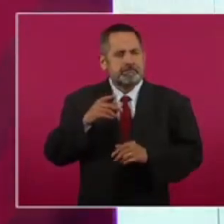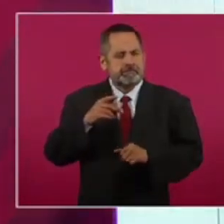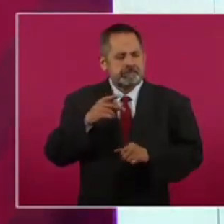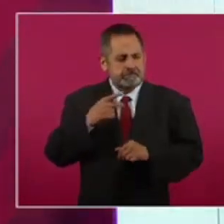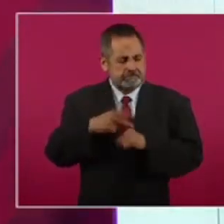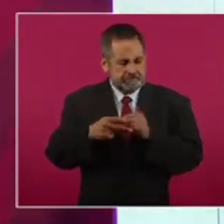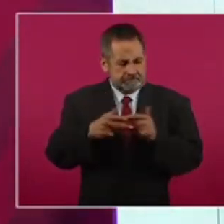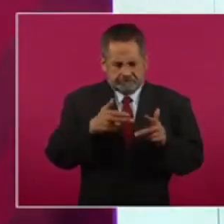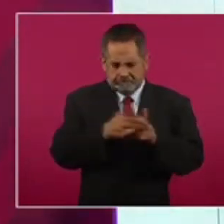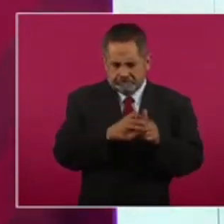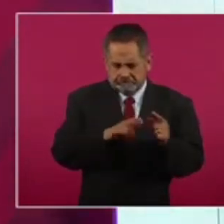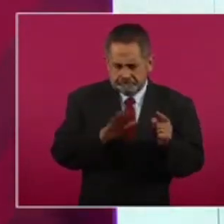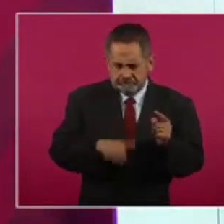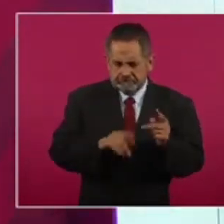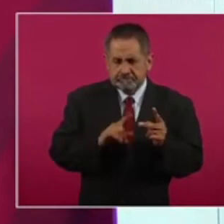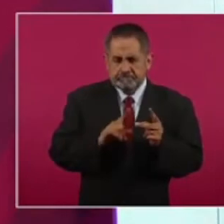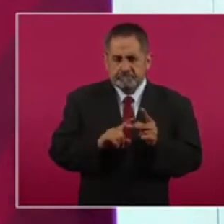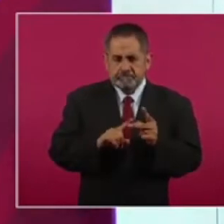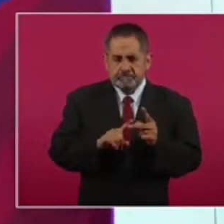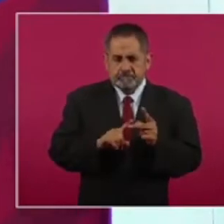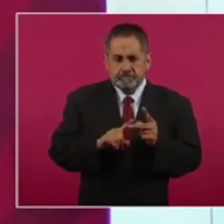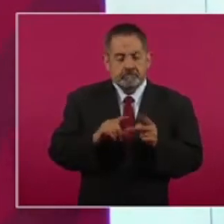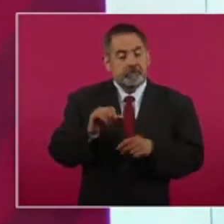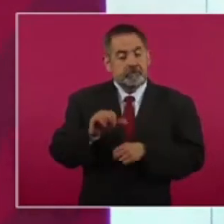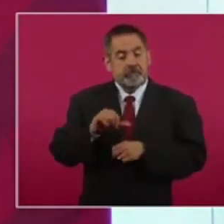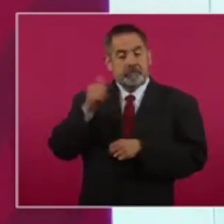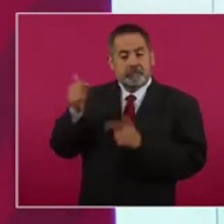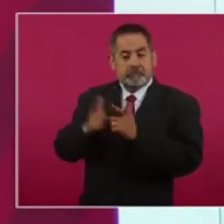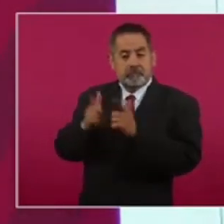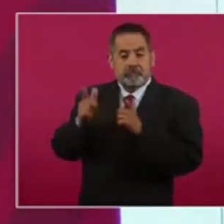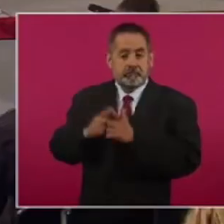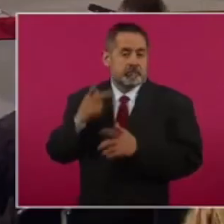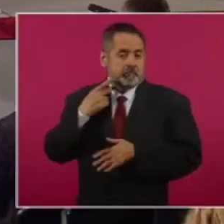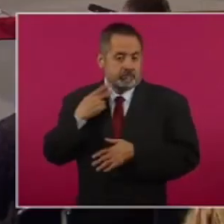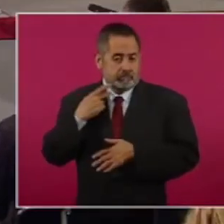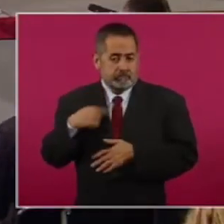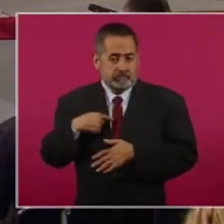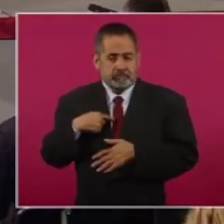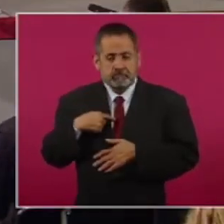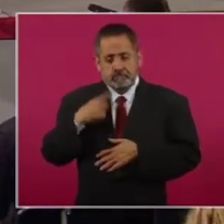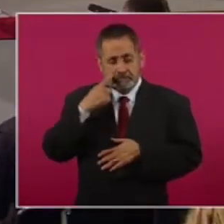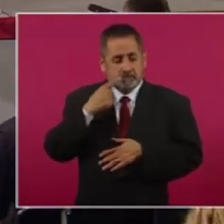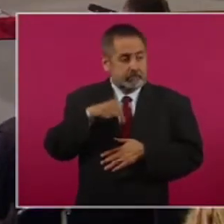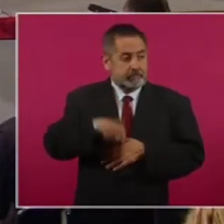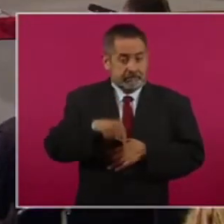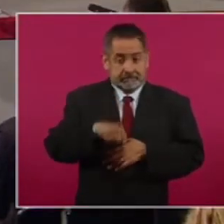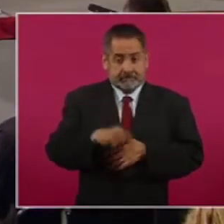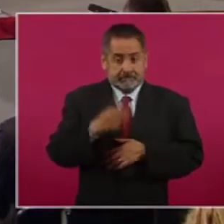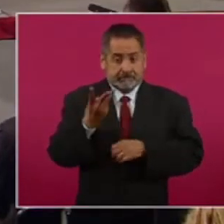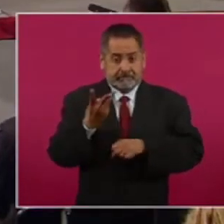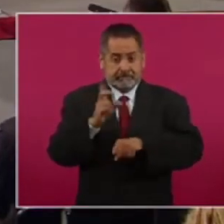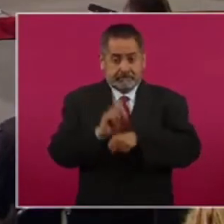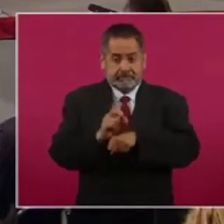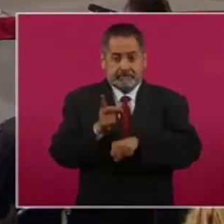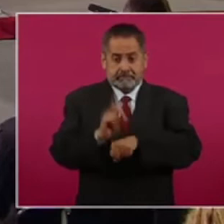cuando estaba de otro partido, estaba como a 3 diarios aquí.